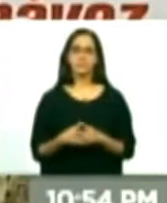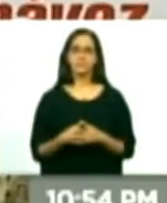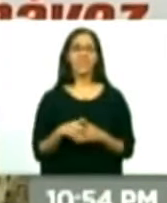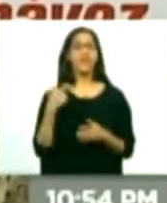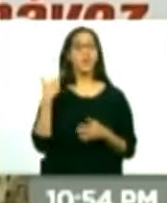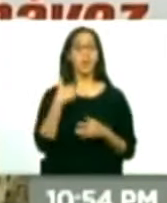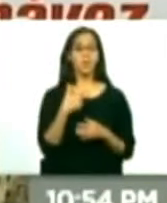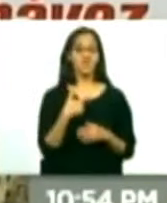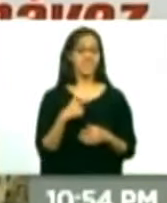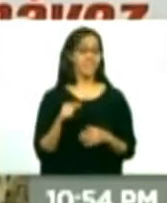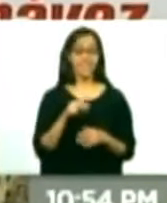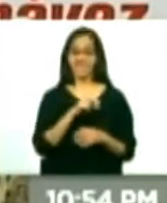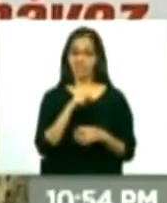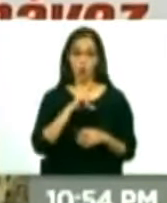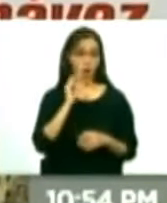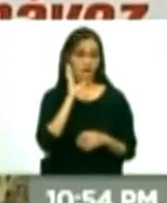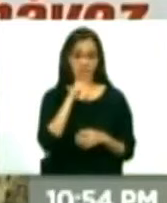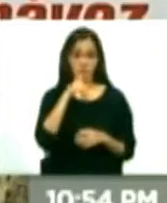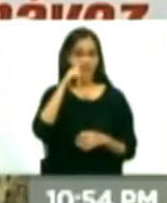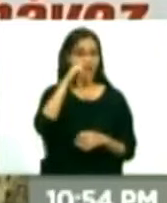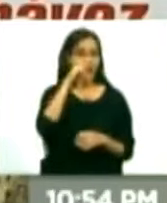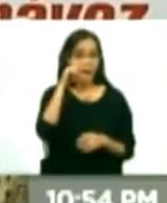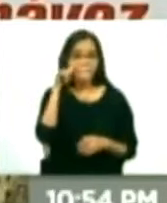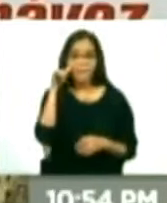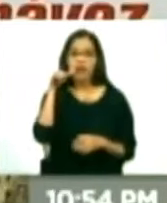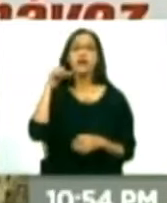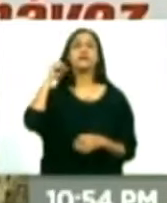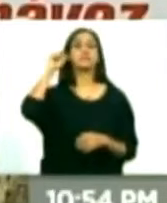en los autobuses eso, y no tiene una cámara,